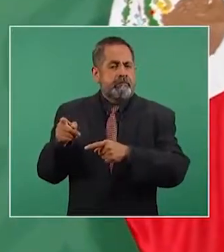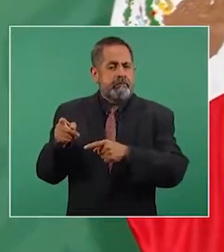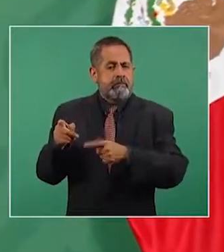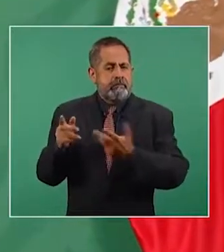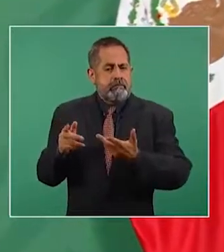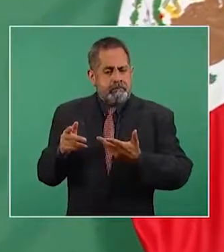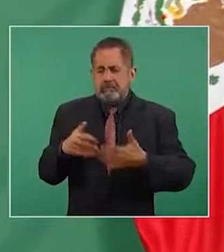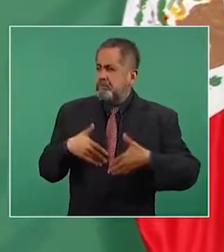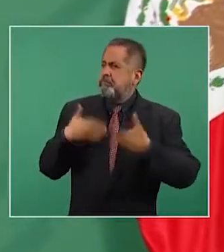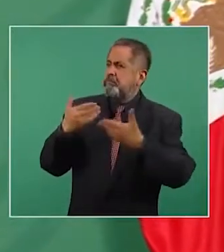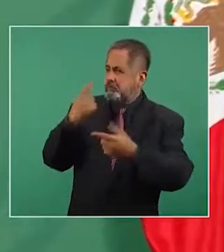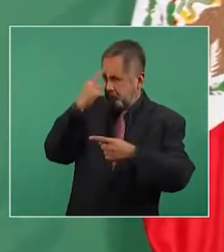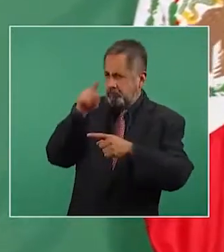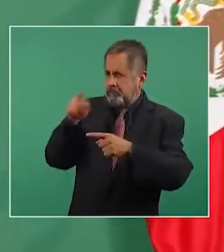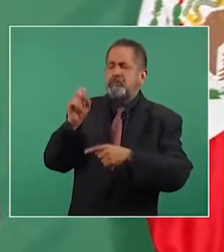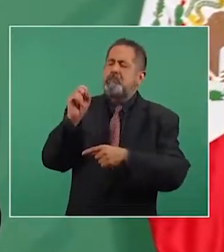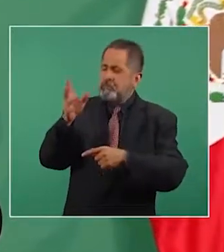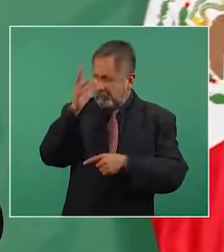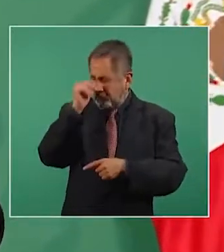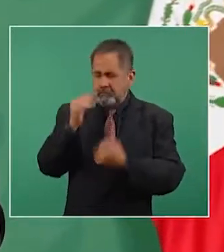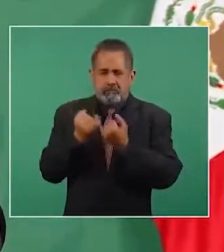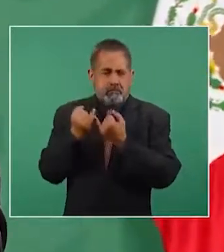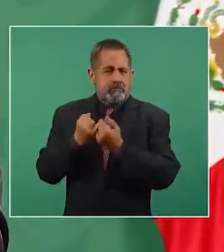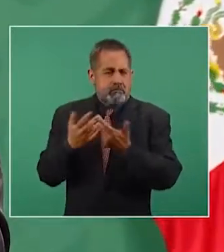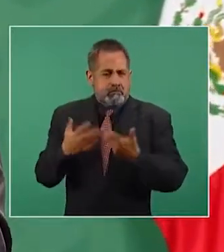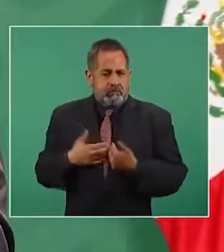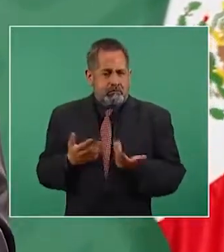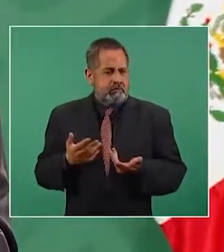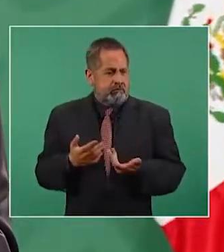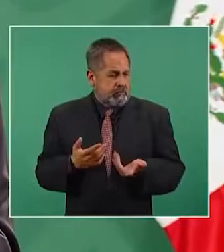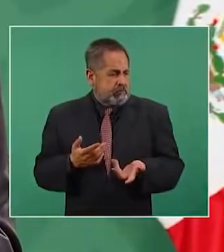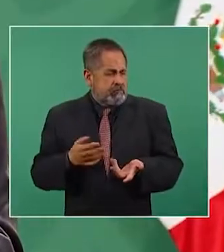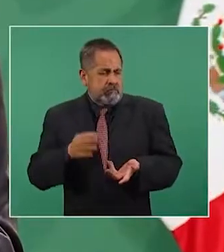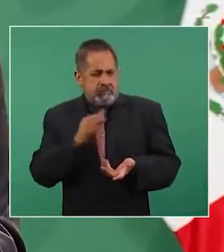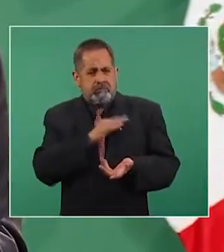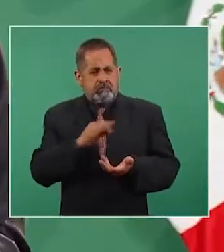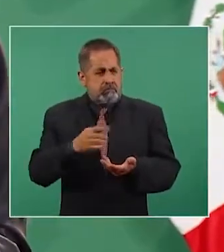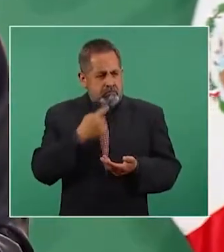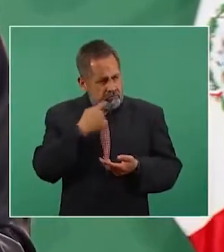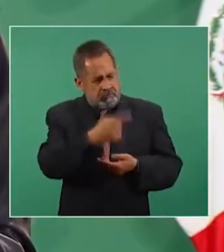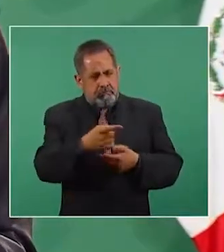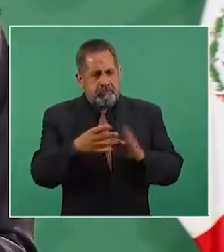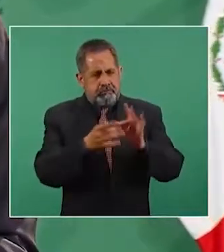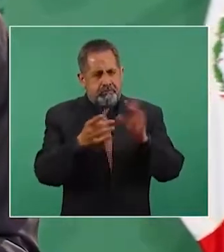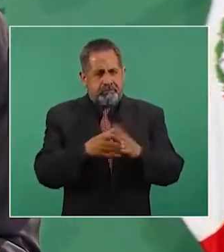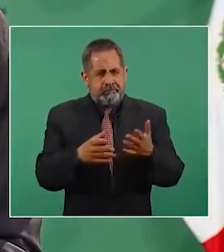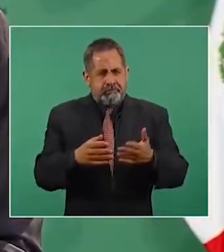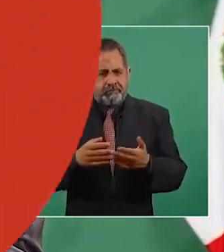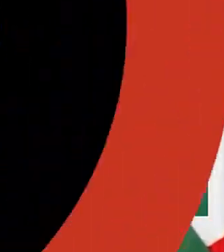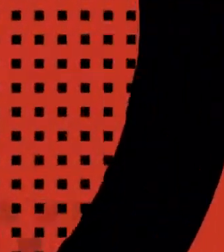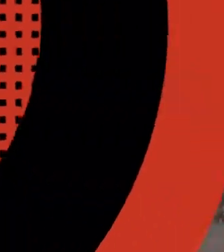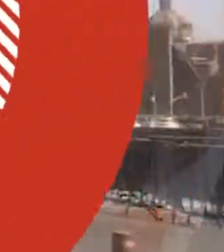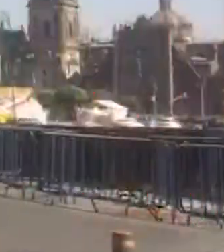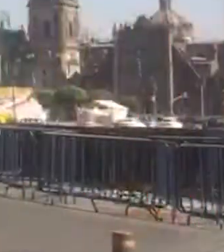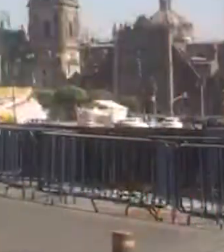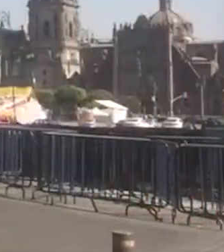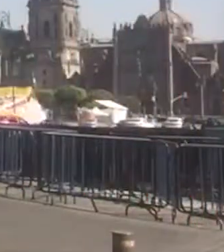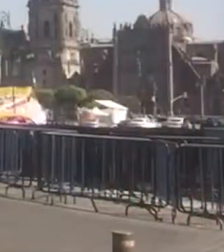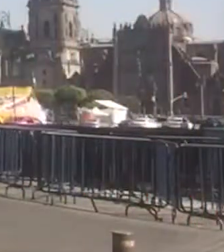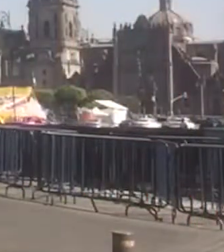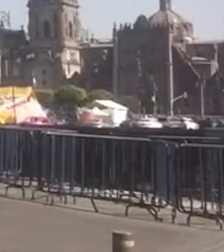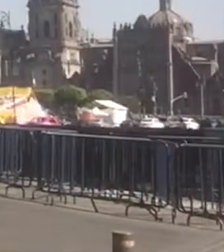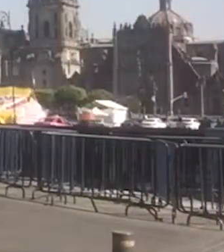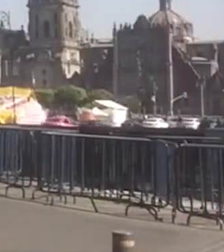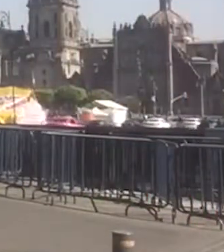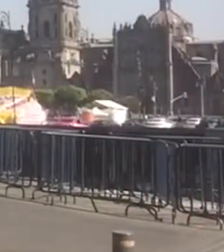pues tenga confianza. No está de más decir que hace falta la vacunación.